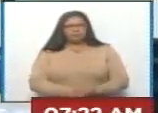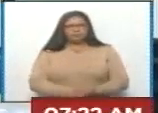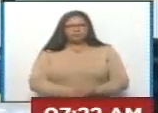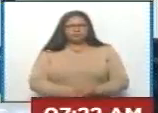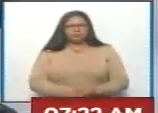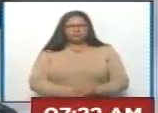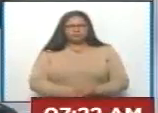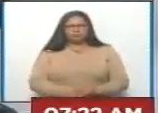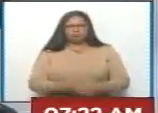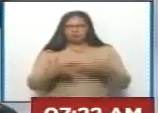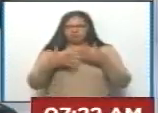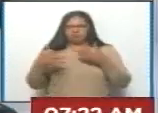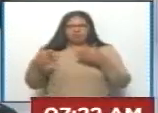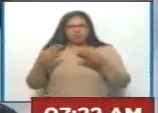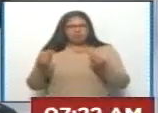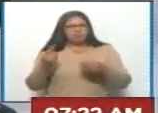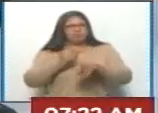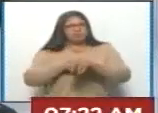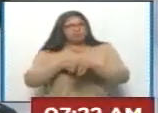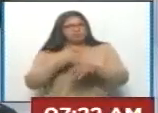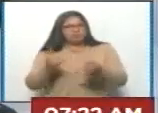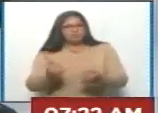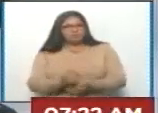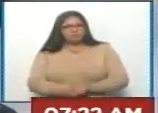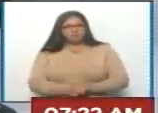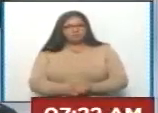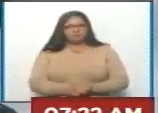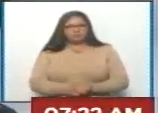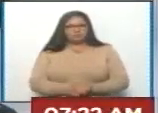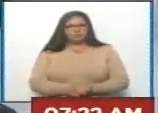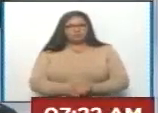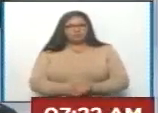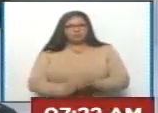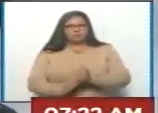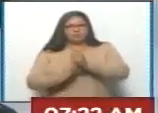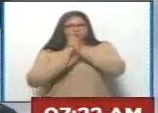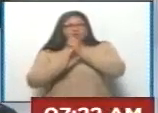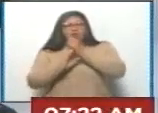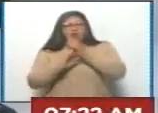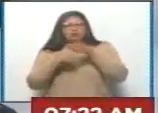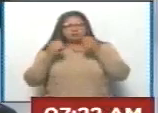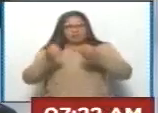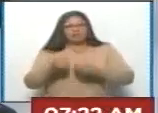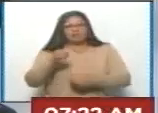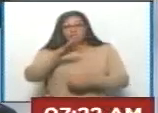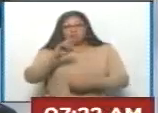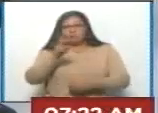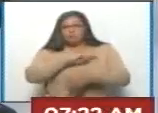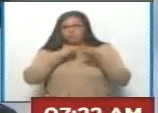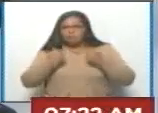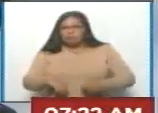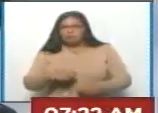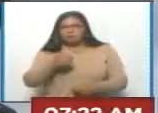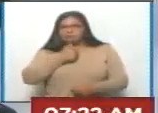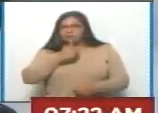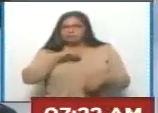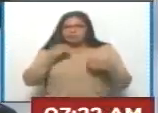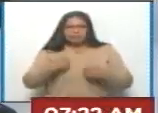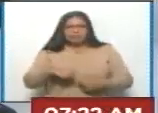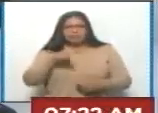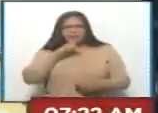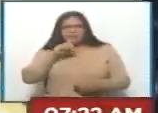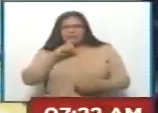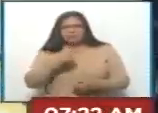toda la dictadura en cárcel, encabezó la huelga del 50, que fue una huelga muy fuerte, muy dura, que casi